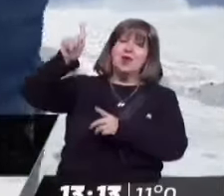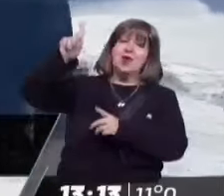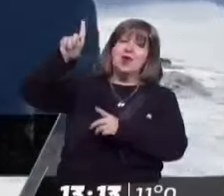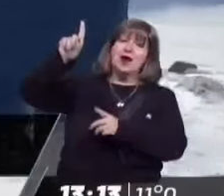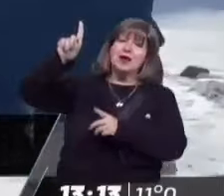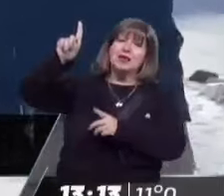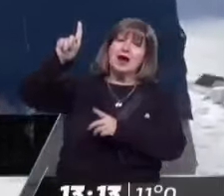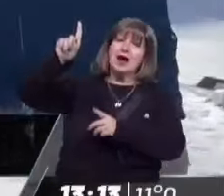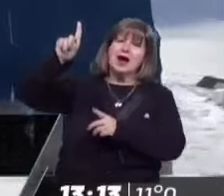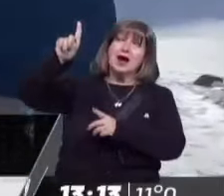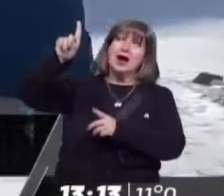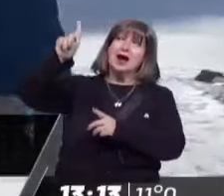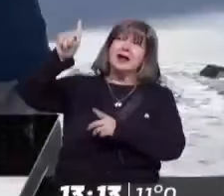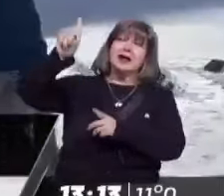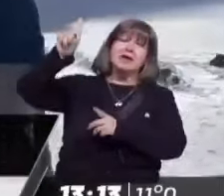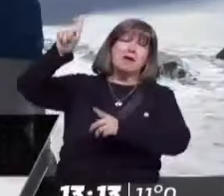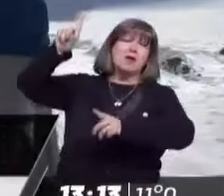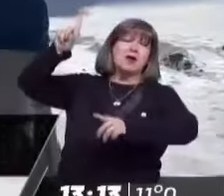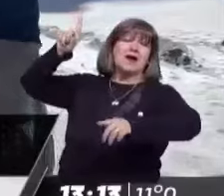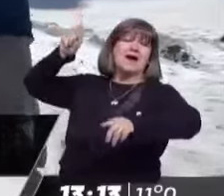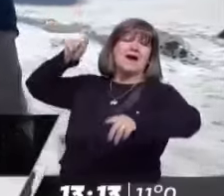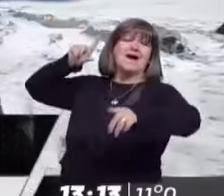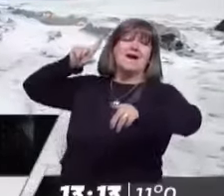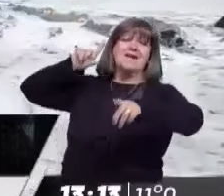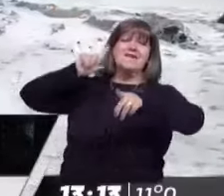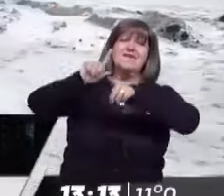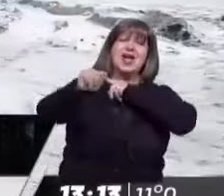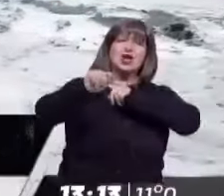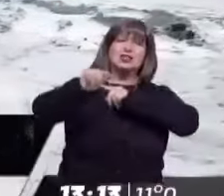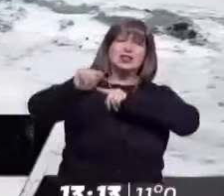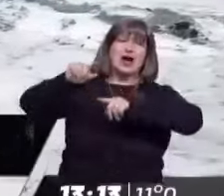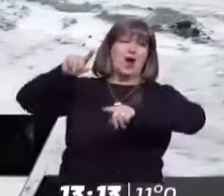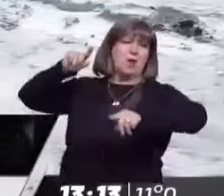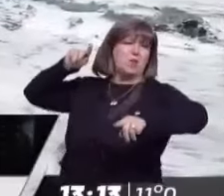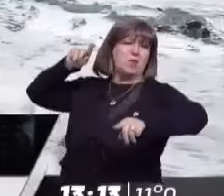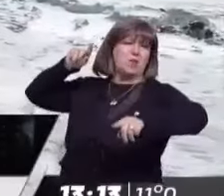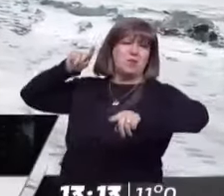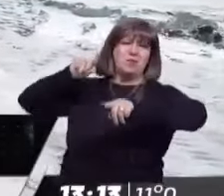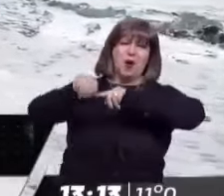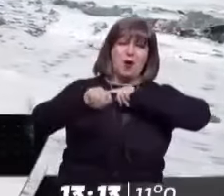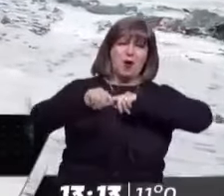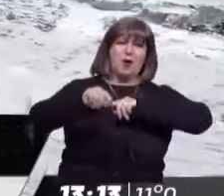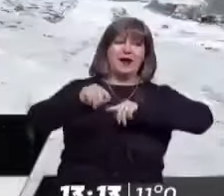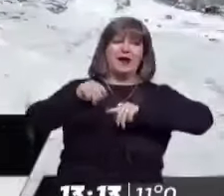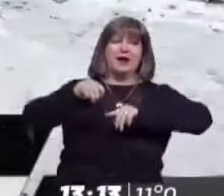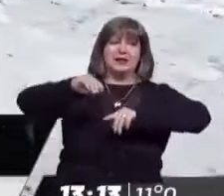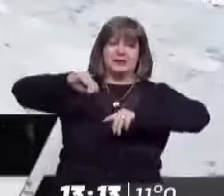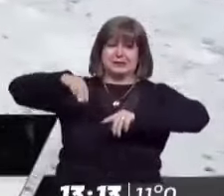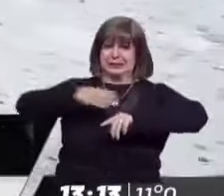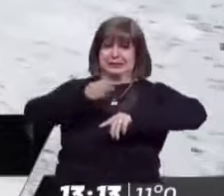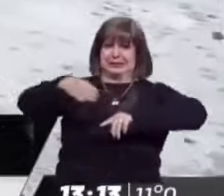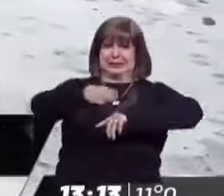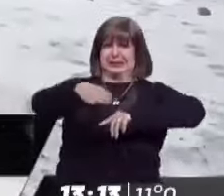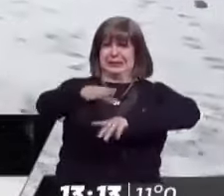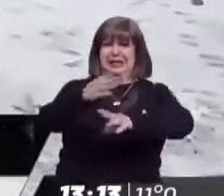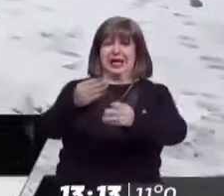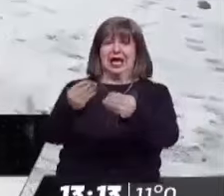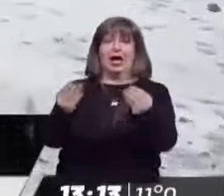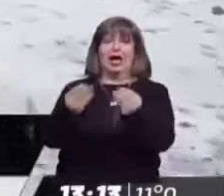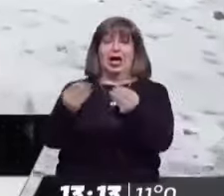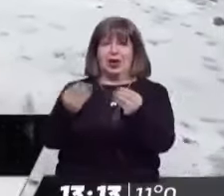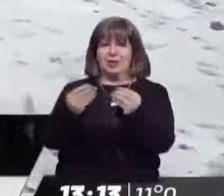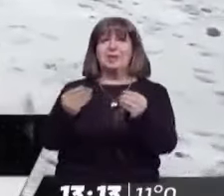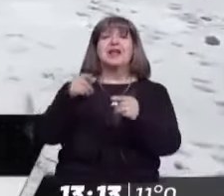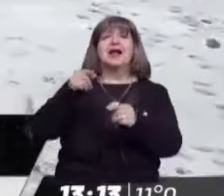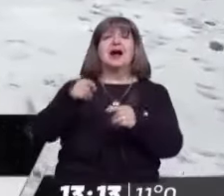la velocidad que agarraba? Éramos muy malos esquiando, nos pegábamos grandes golpes. Miren lo que es. Julián. Este es el